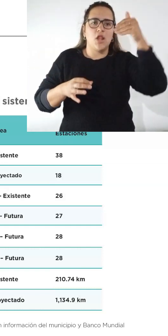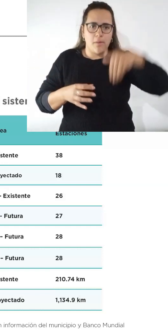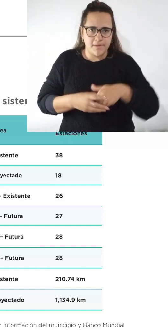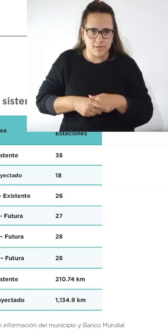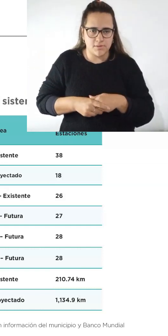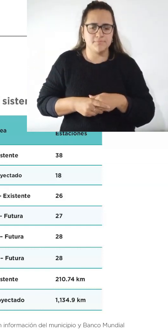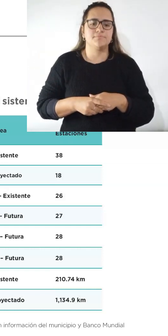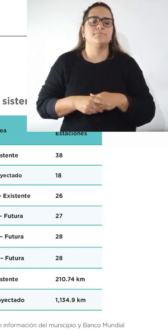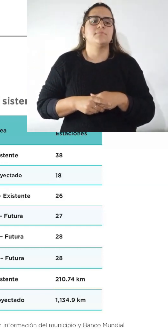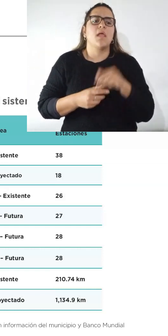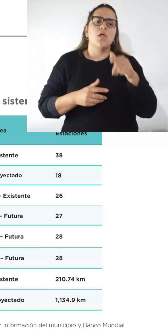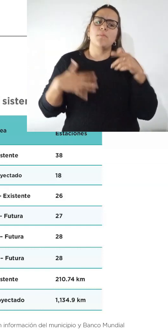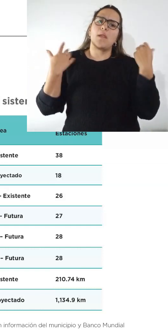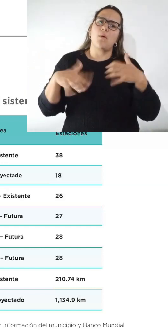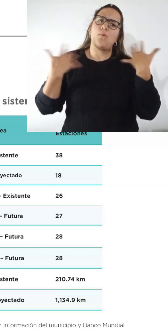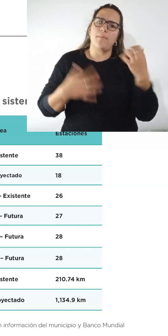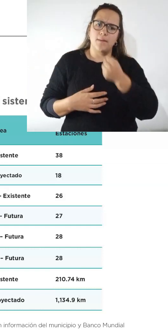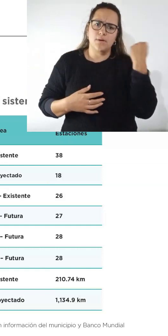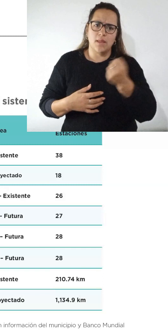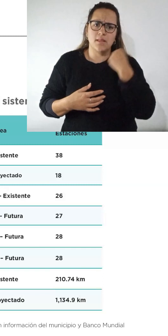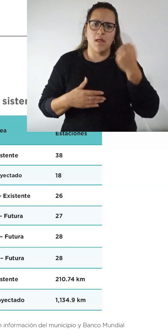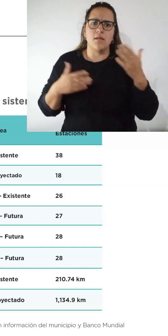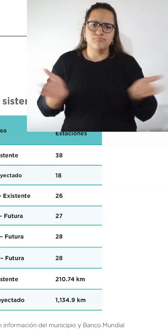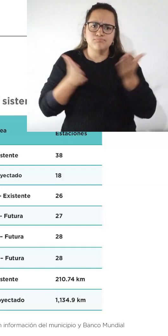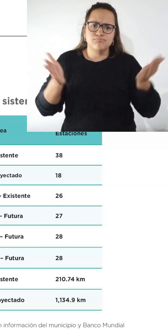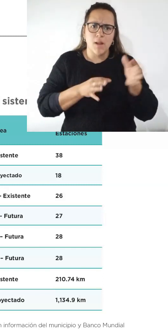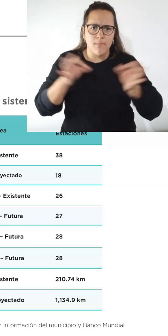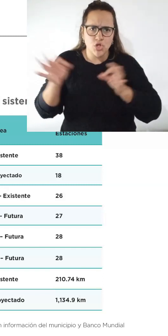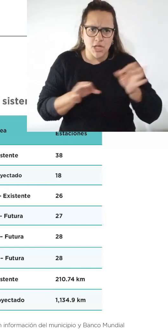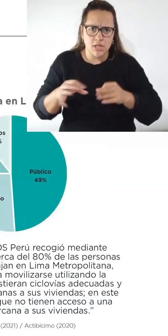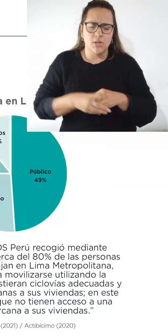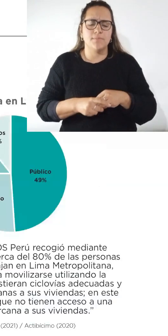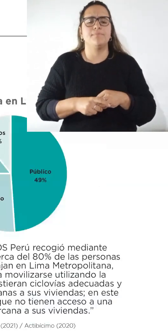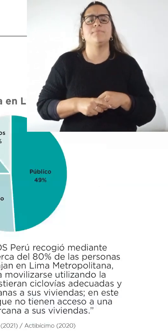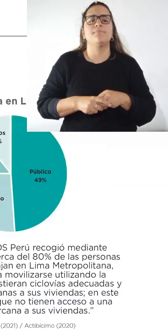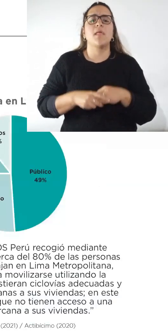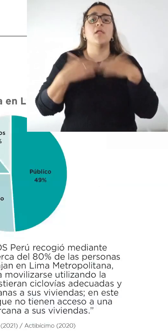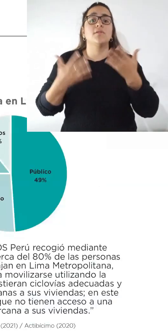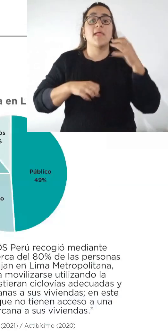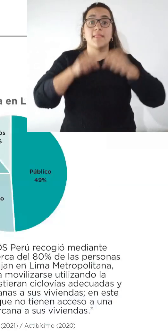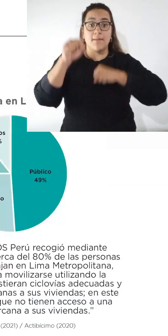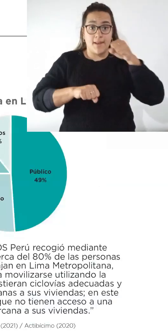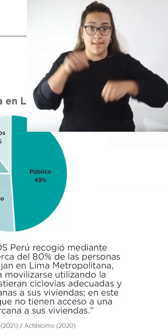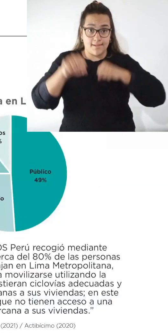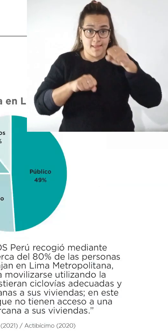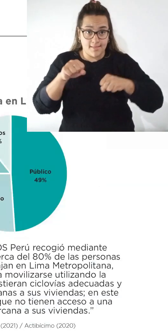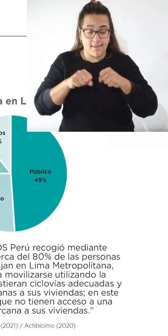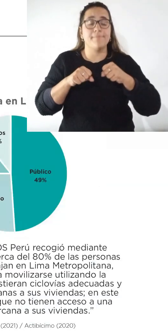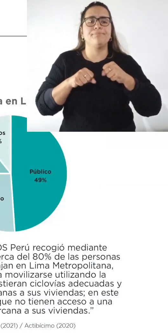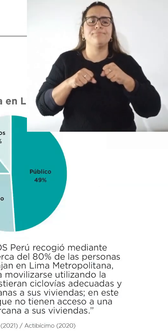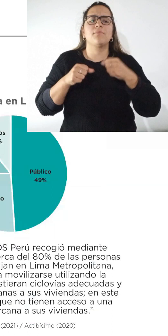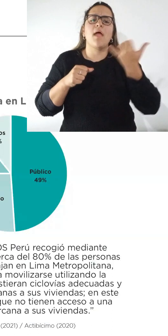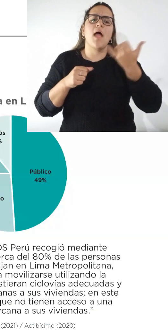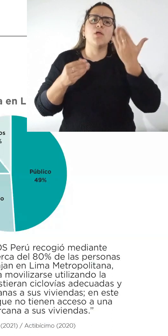la ciudad. Estos fueran pues insumos muy importantes para nosotros desarrollar nuestro proyecto. En términos de bicicleta,